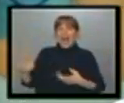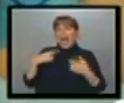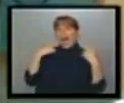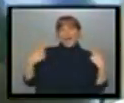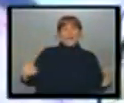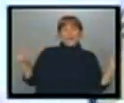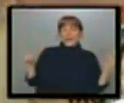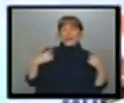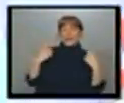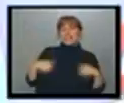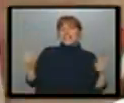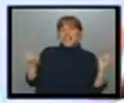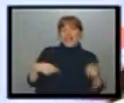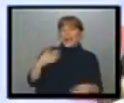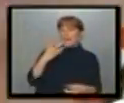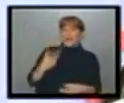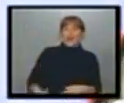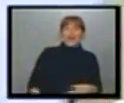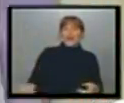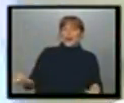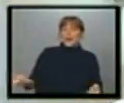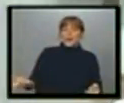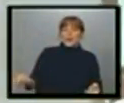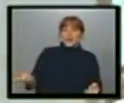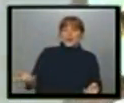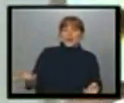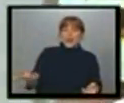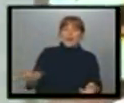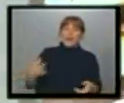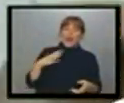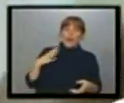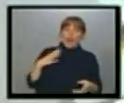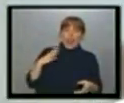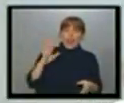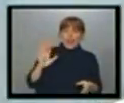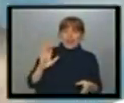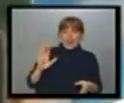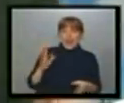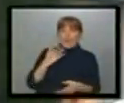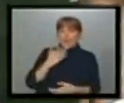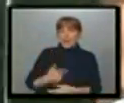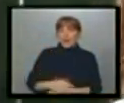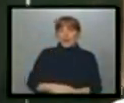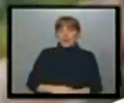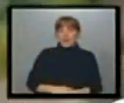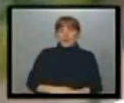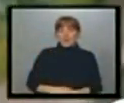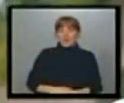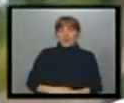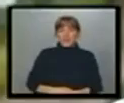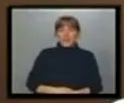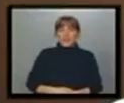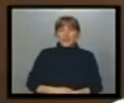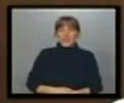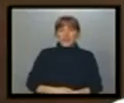escenario, transmitirle un lindo mensaje a la gente. Pero todavía no hay nada confirmado, me encantaría igual. Eterno,